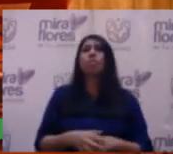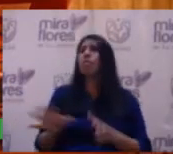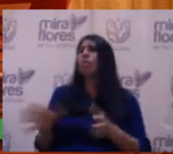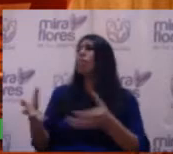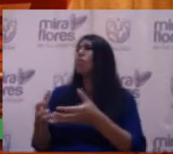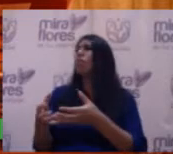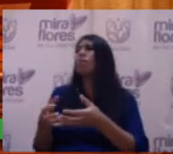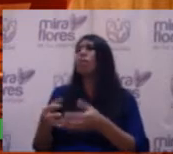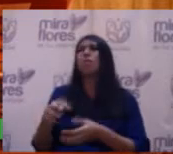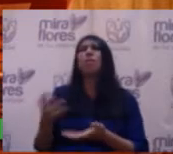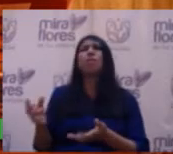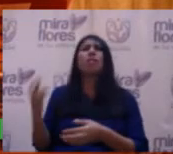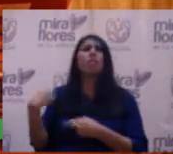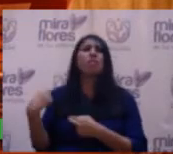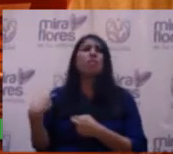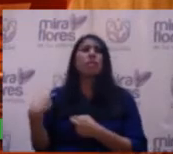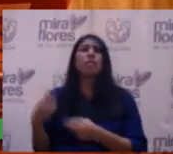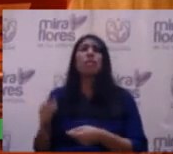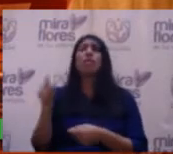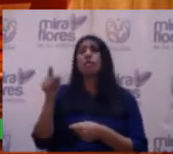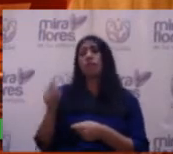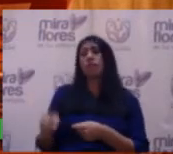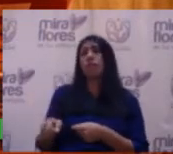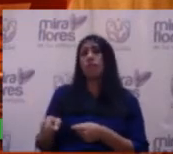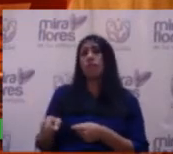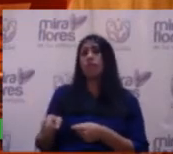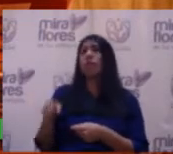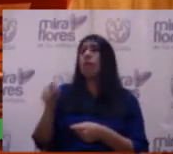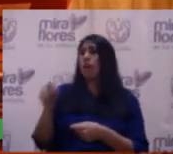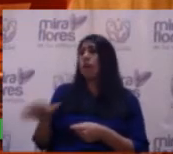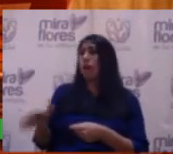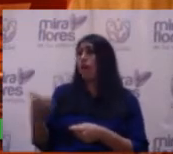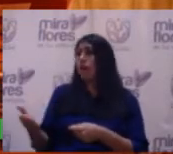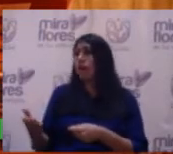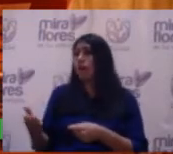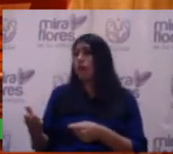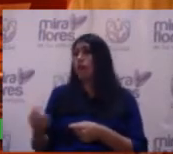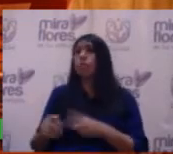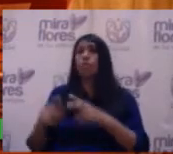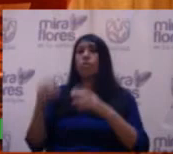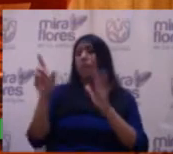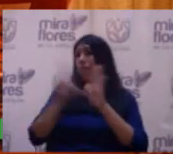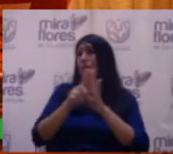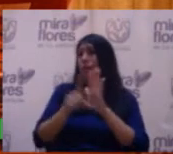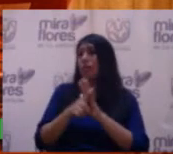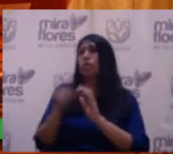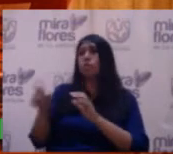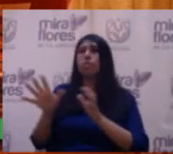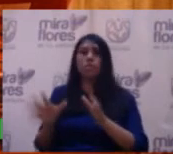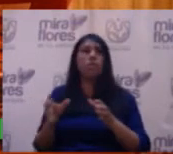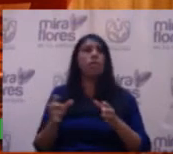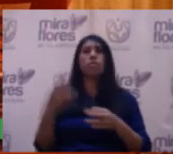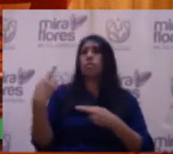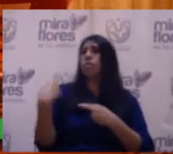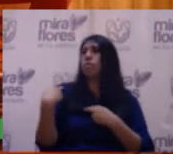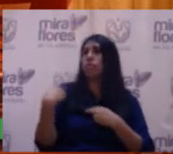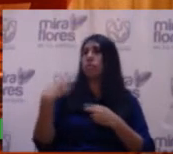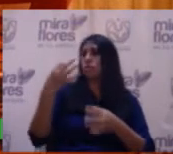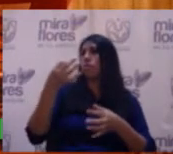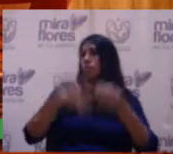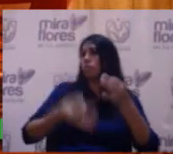comisión pertinente? Si el origen es un origen legal, tiene que ser la comisión de asuntos jurídicos. Esa es la razón de